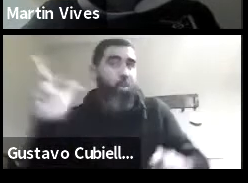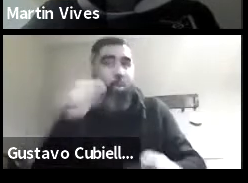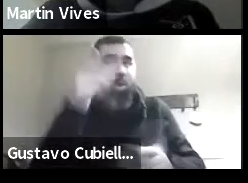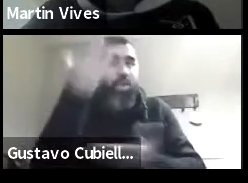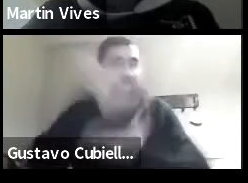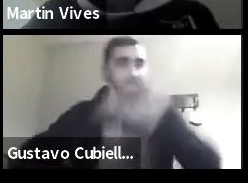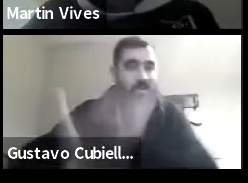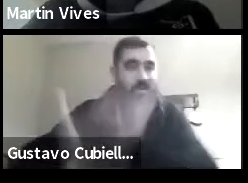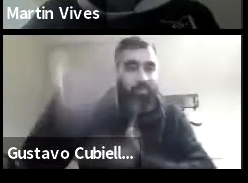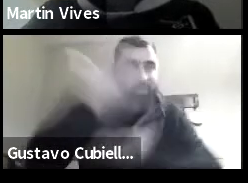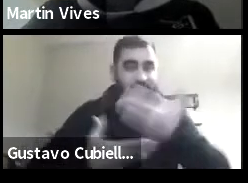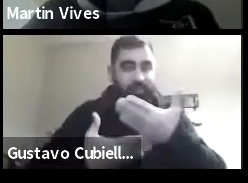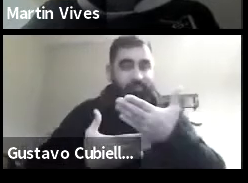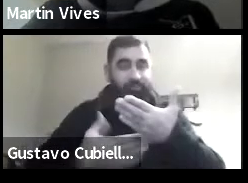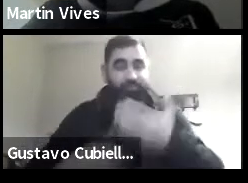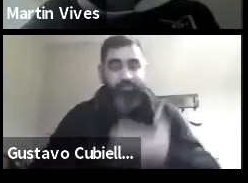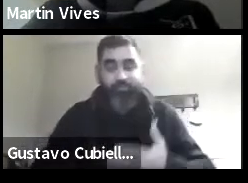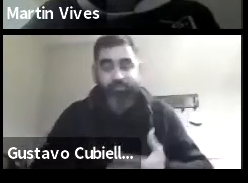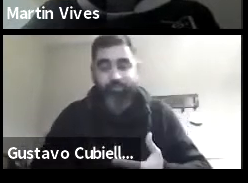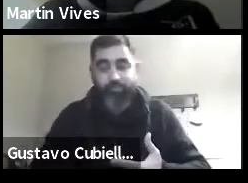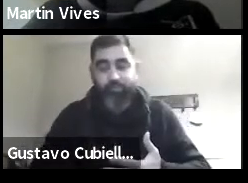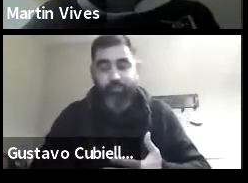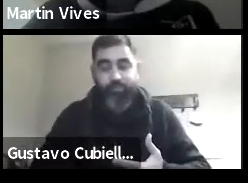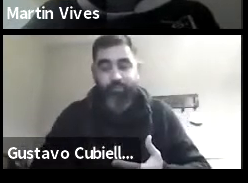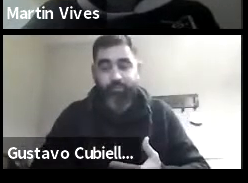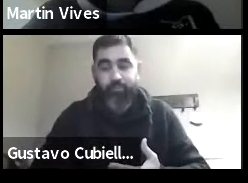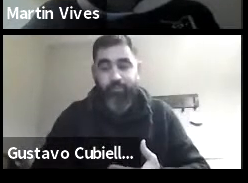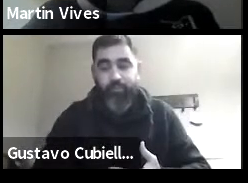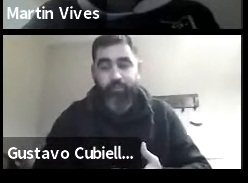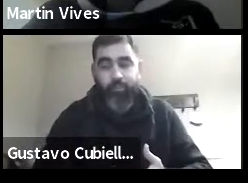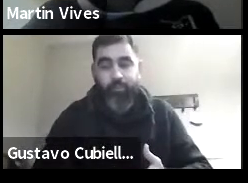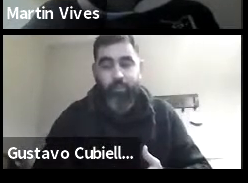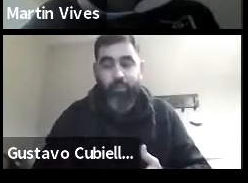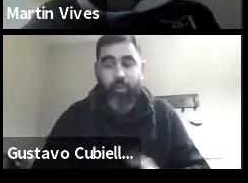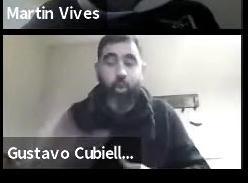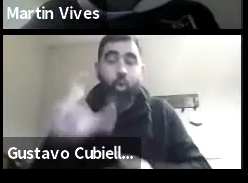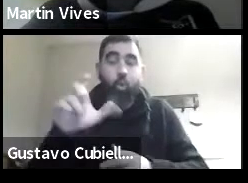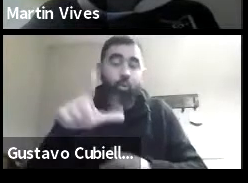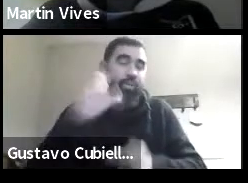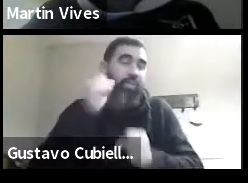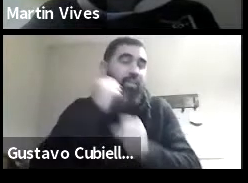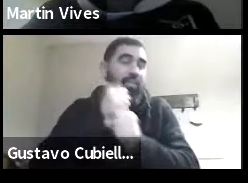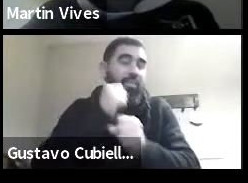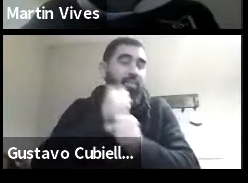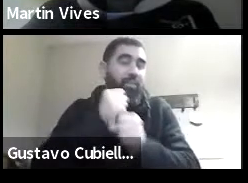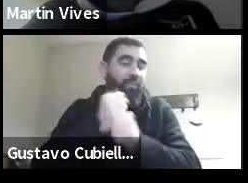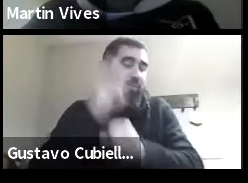situación, que hace que, bueno, obviamente el mercado laboral, sabemos muy bien que